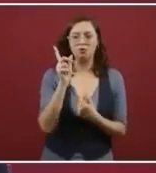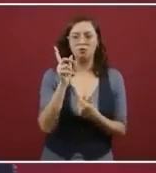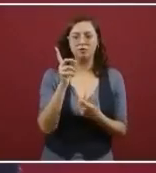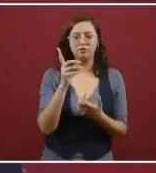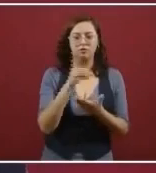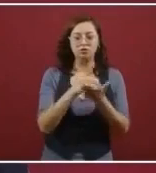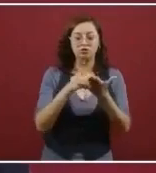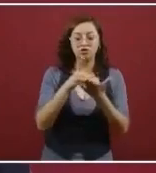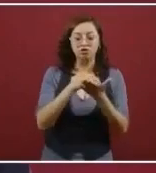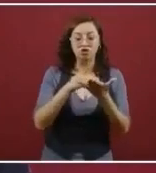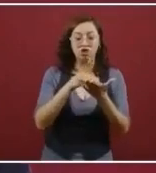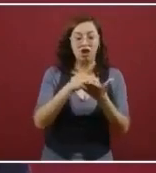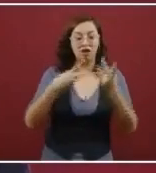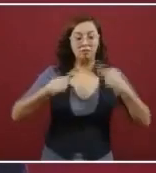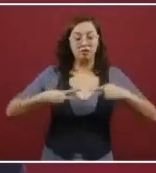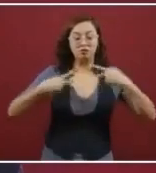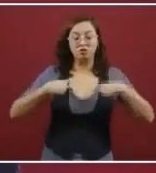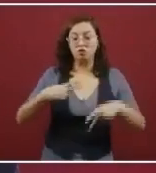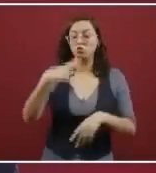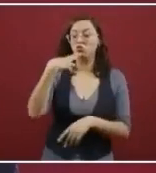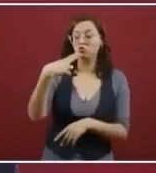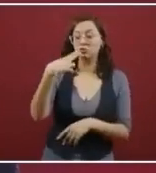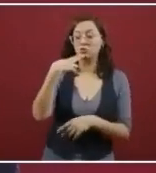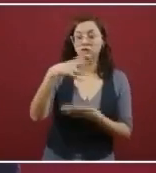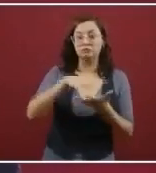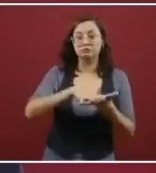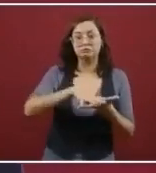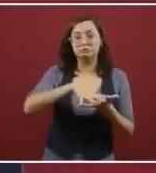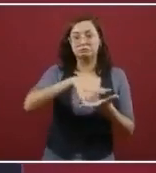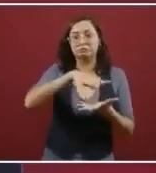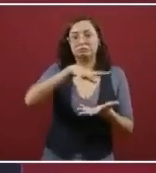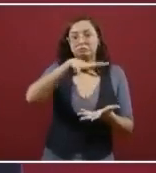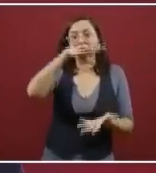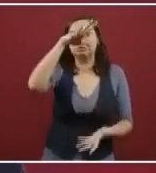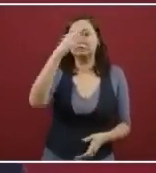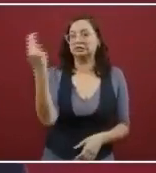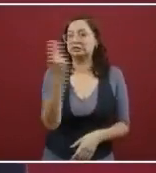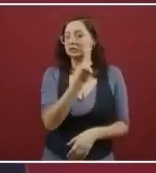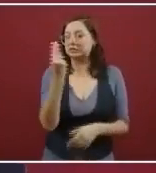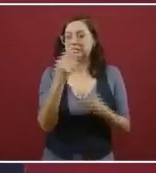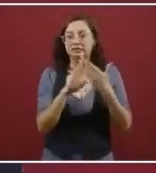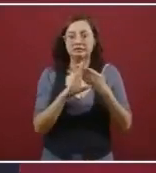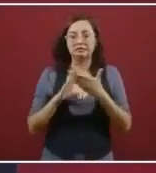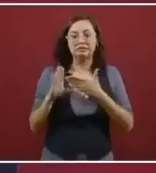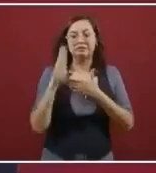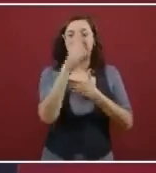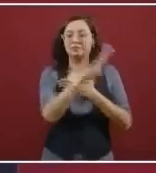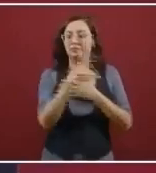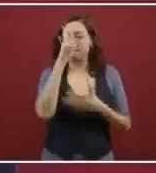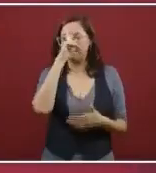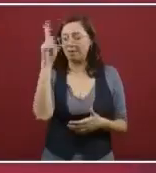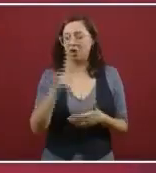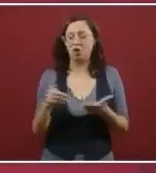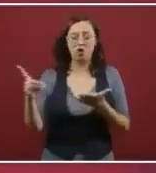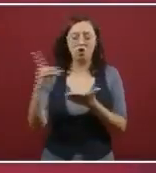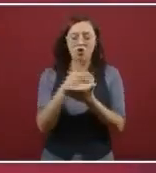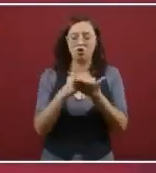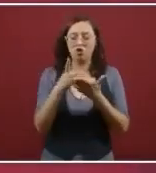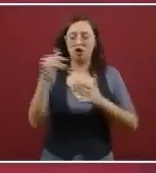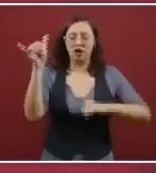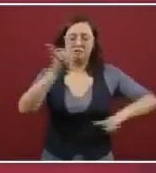incremento del consumo de drogas y sobre todo de esas drogas sintéticas en nuestro